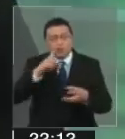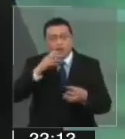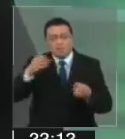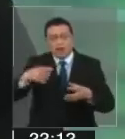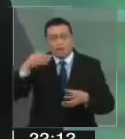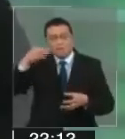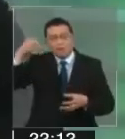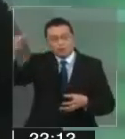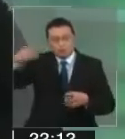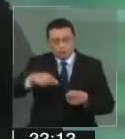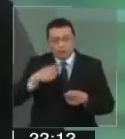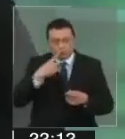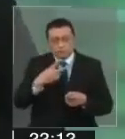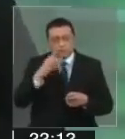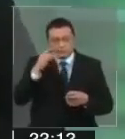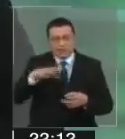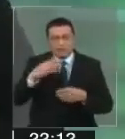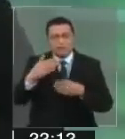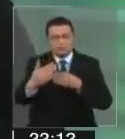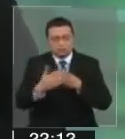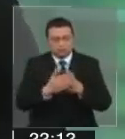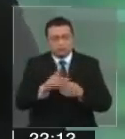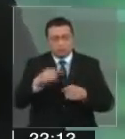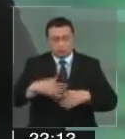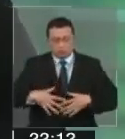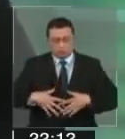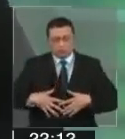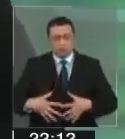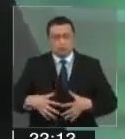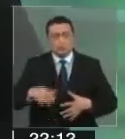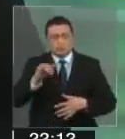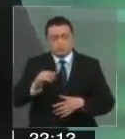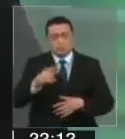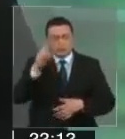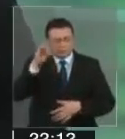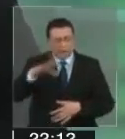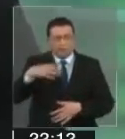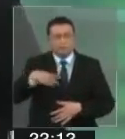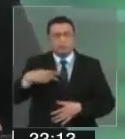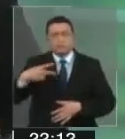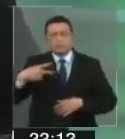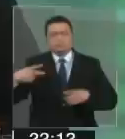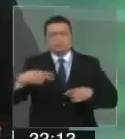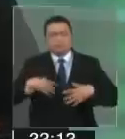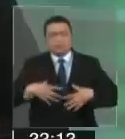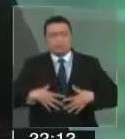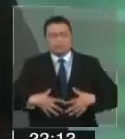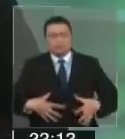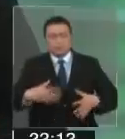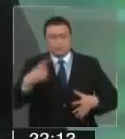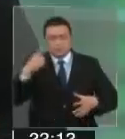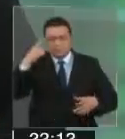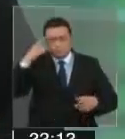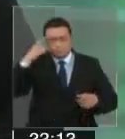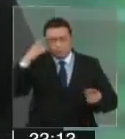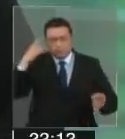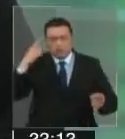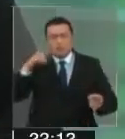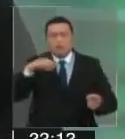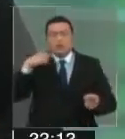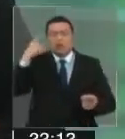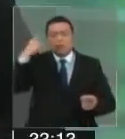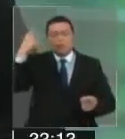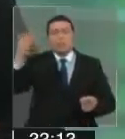deseada, en que yo sabía el día en que yo iba a estar fértil, en que teníamos que hacer el amor, en que... Y me acuerdo cuando